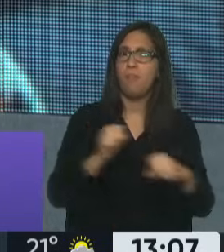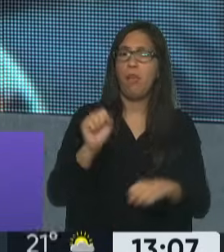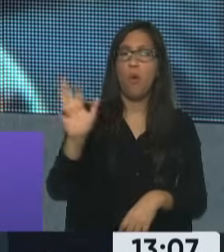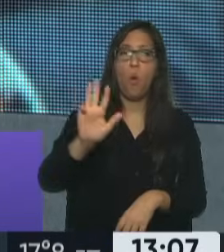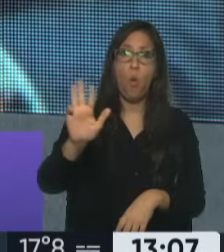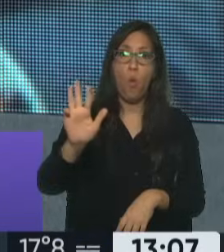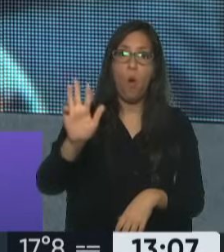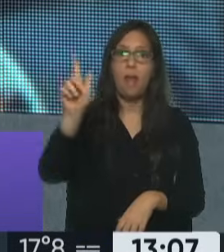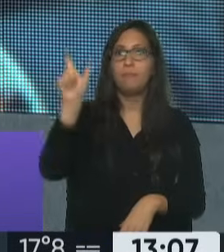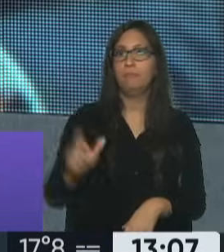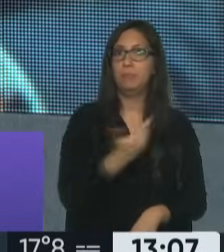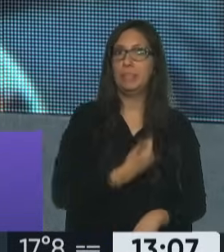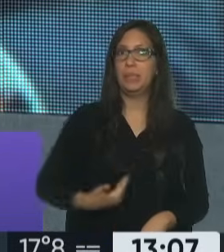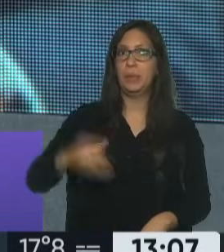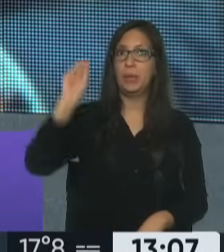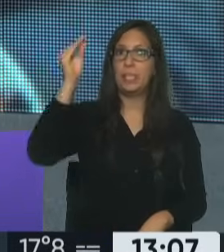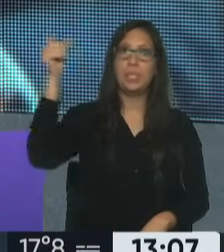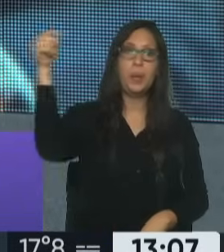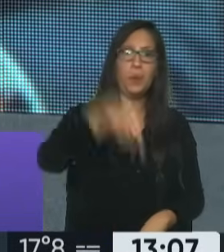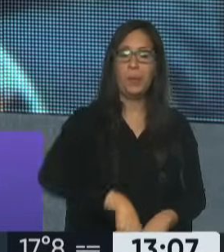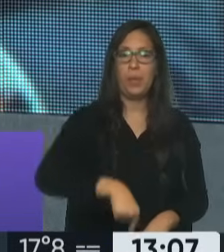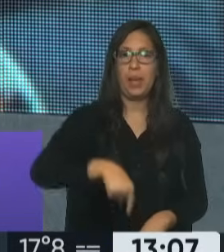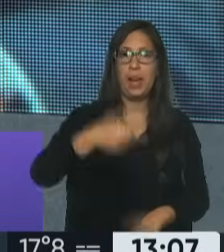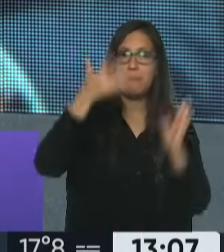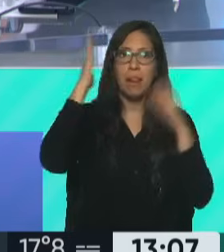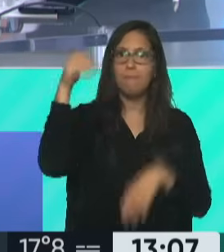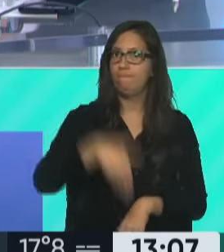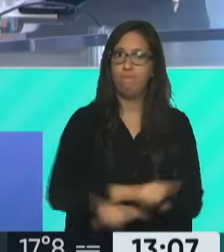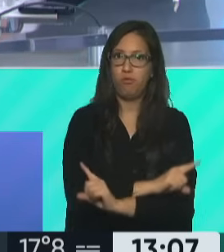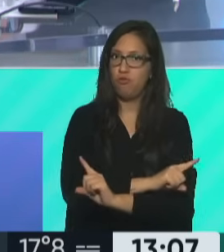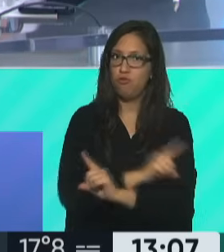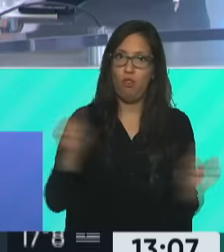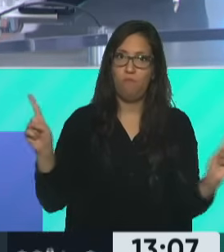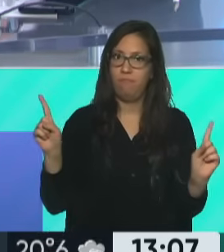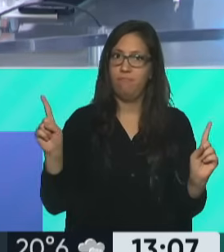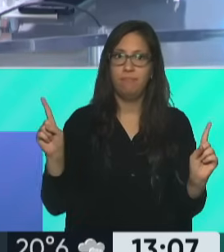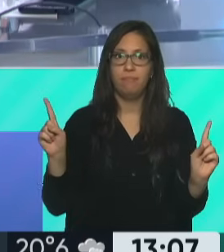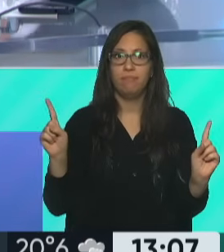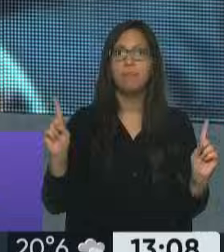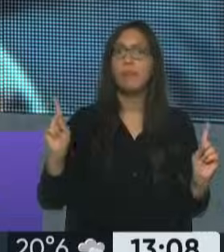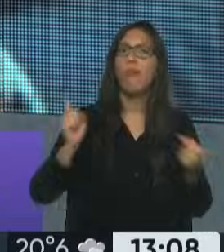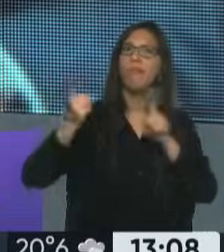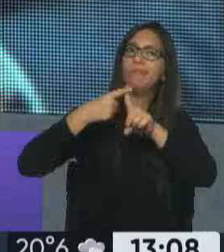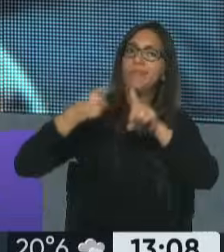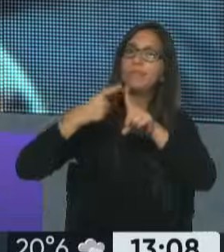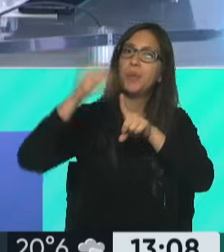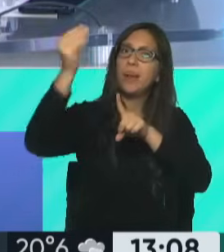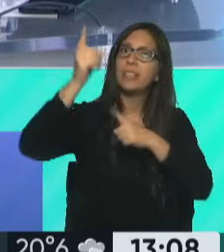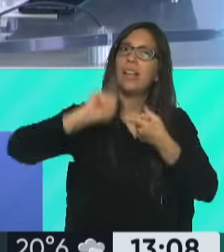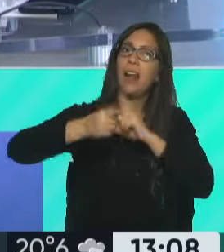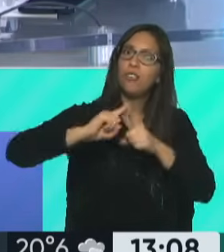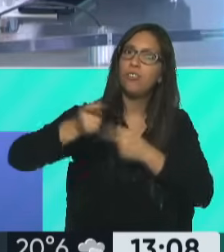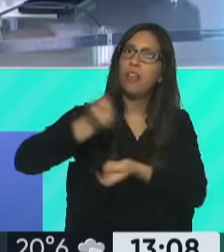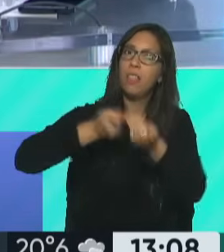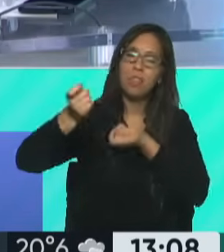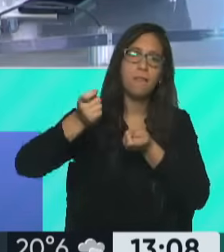de Brasil no va a estar presente en La Asunción de Javier Miley sí hablando de mercosur justamente No claro de las relaciones con Brasil No claro el presidente